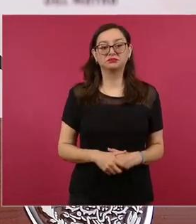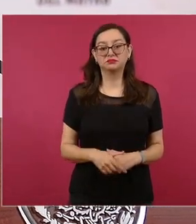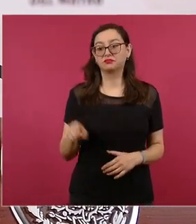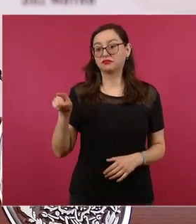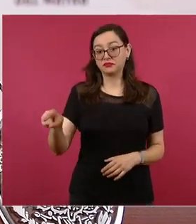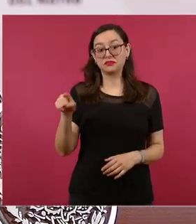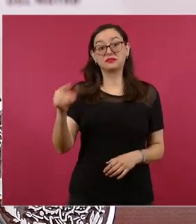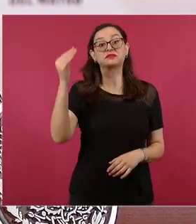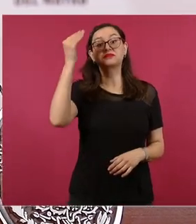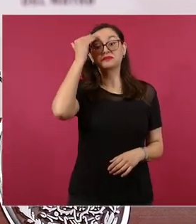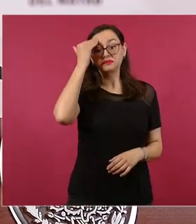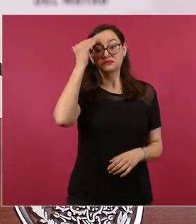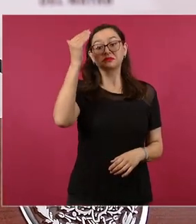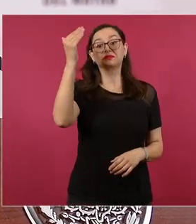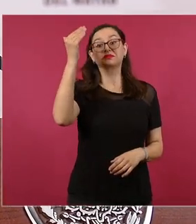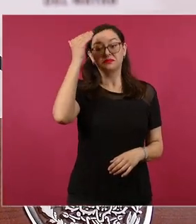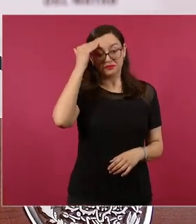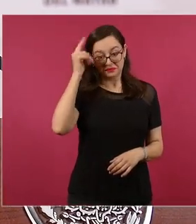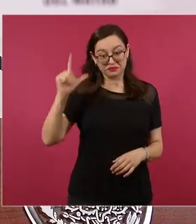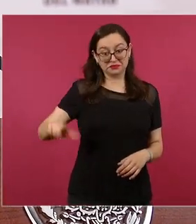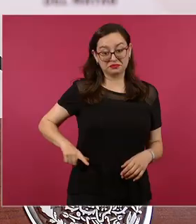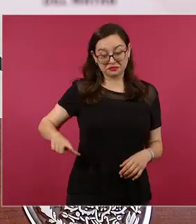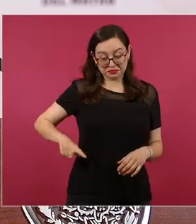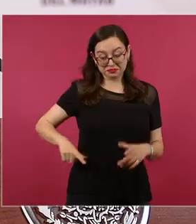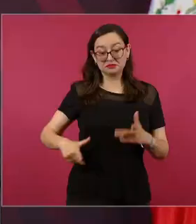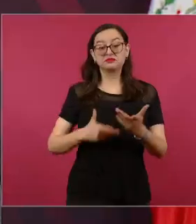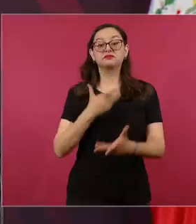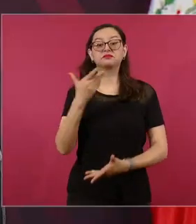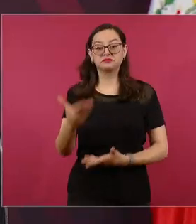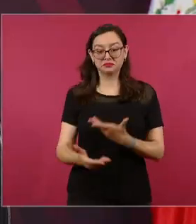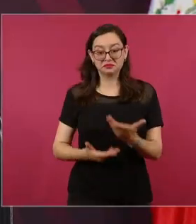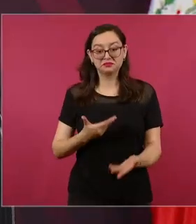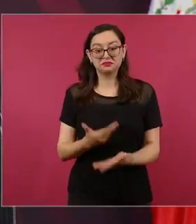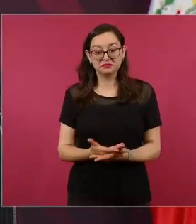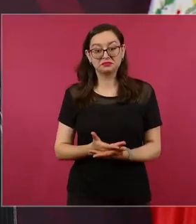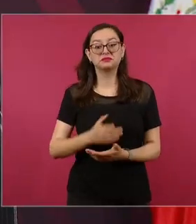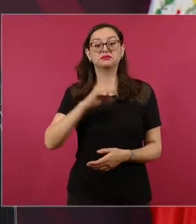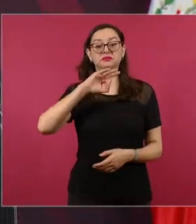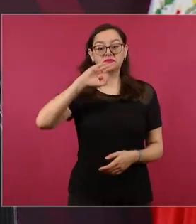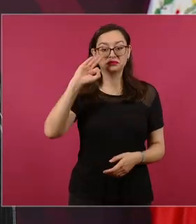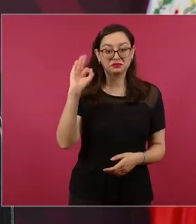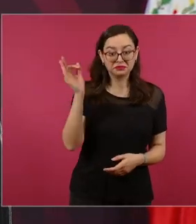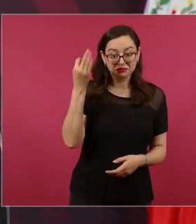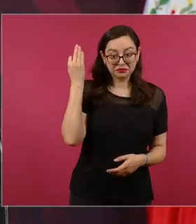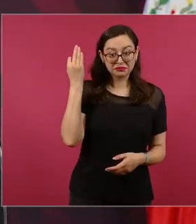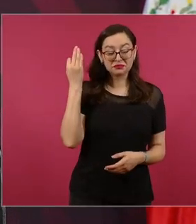todos los servidores públicos del gobierno federal.